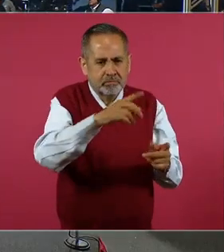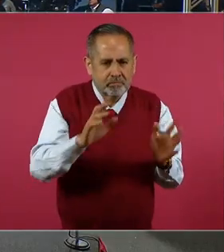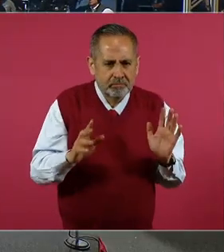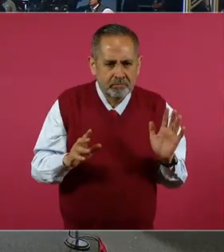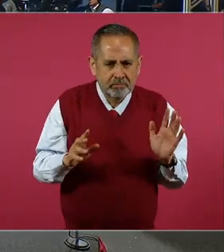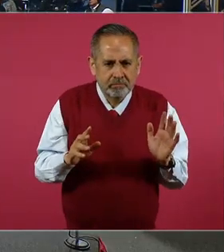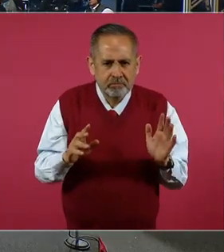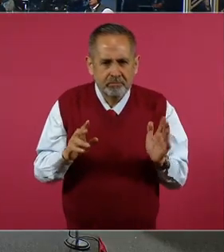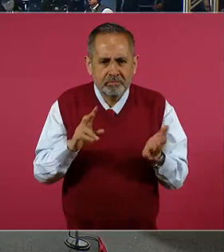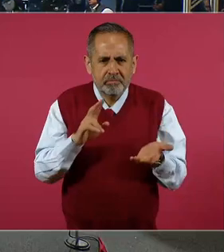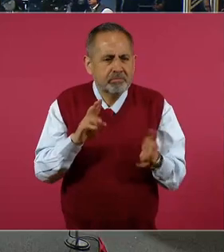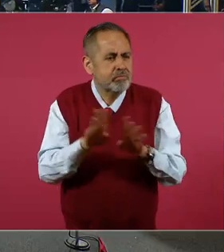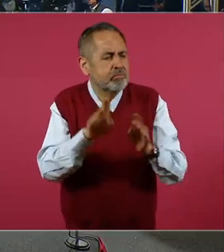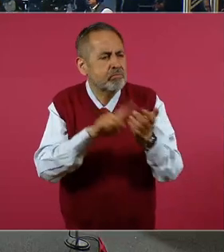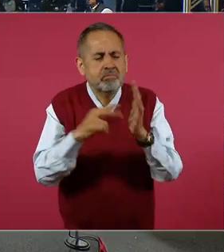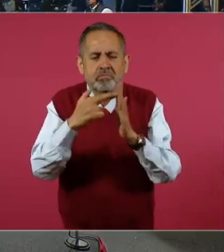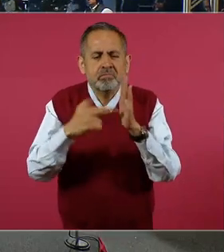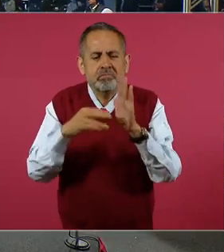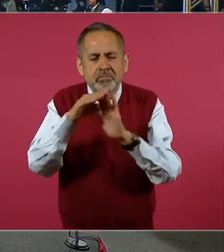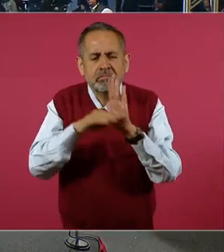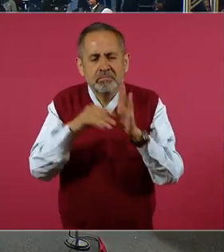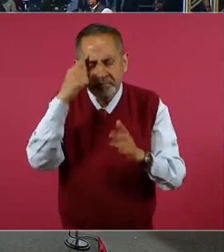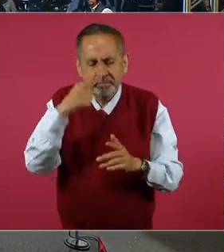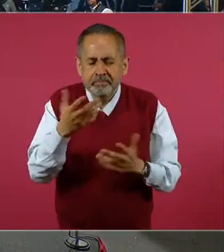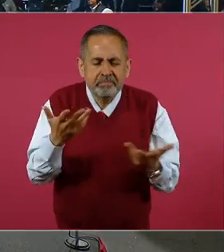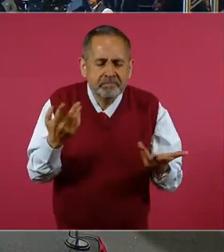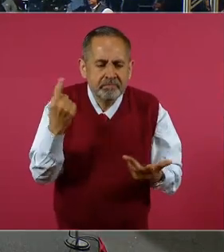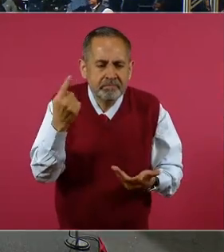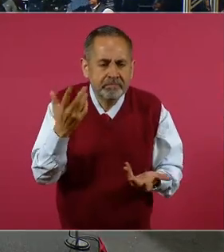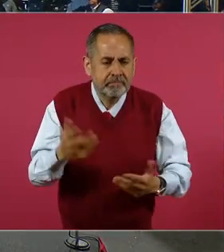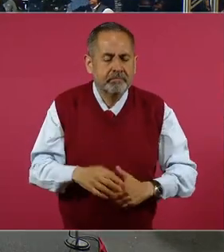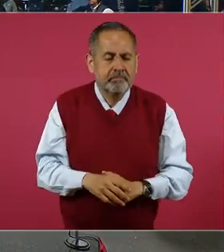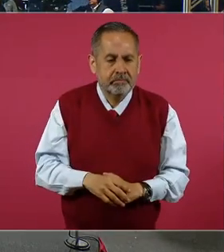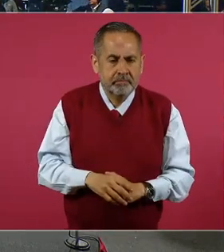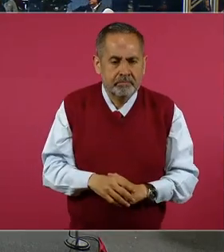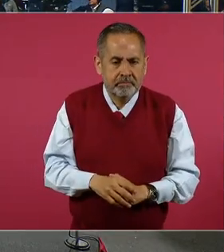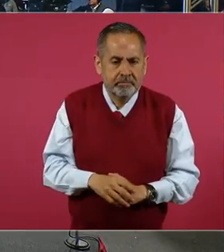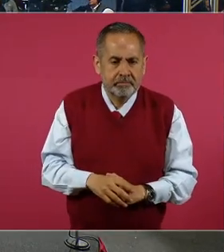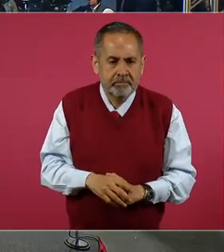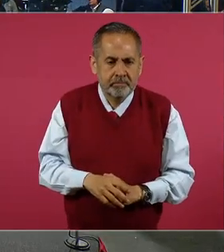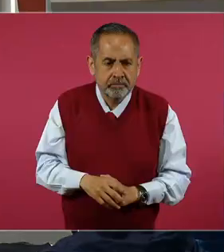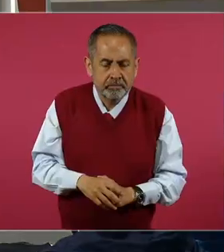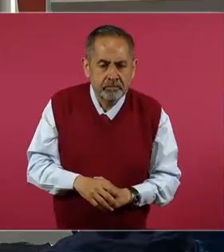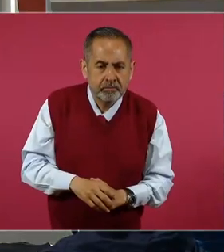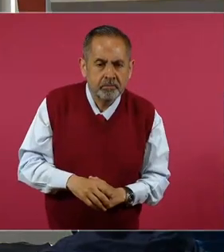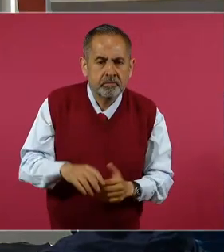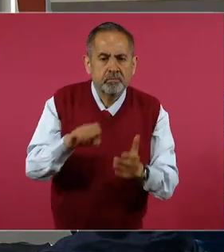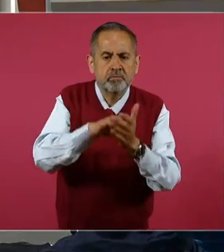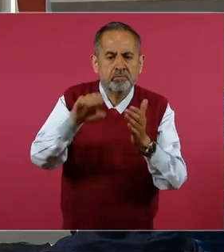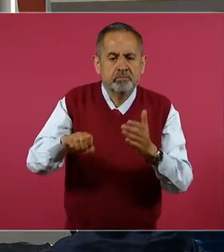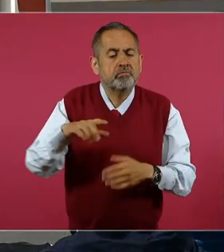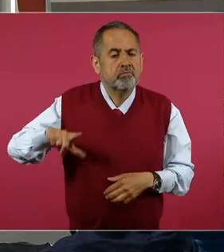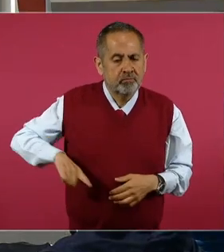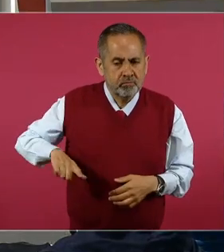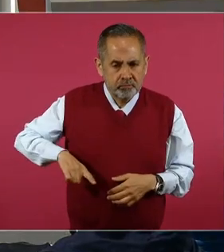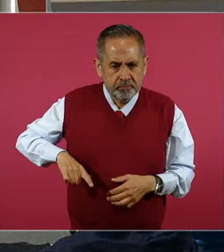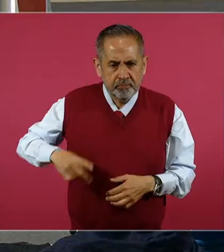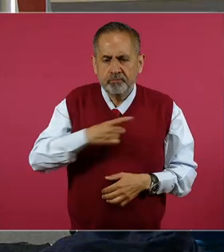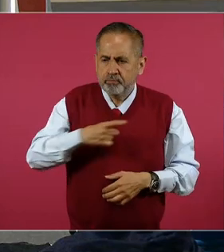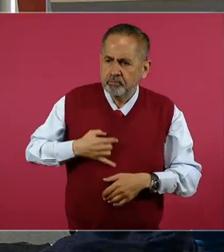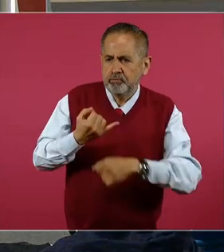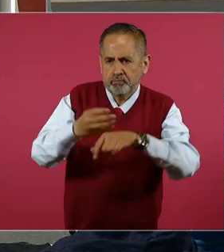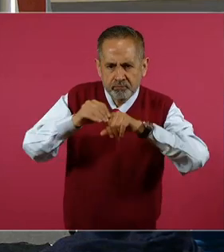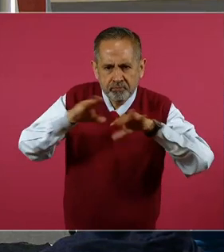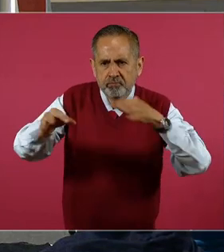merecerían o no, ¿bajo qué, sí, lineamientos? Es que, por ejemplo, el gobierno tiene que informar, tiene